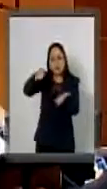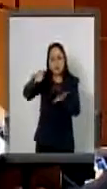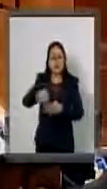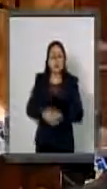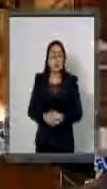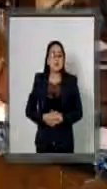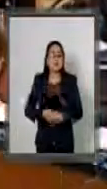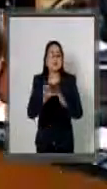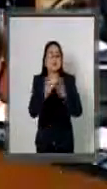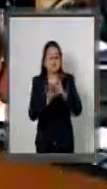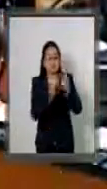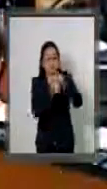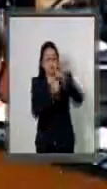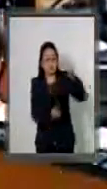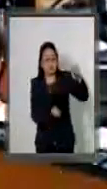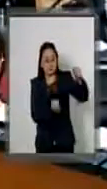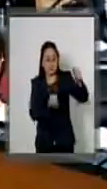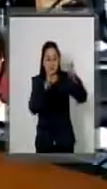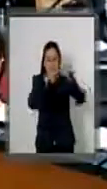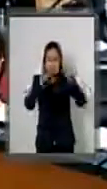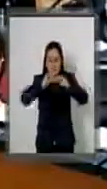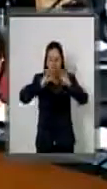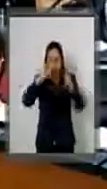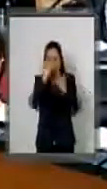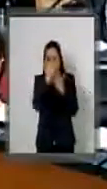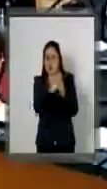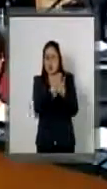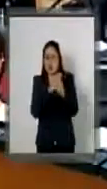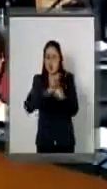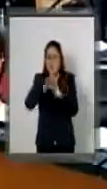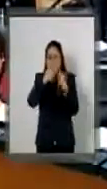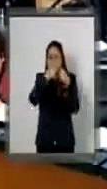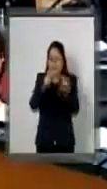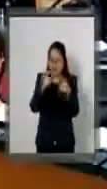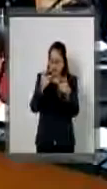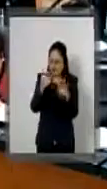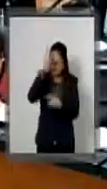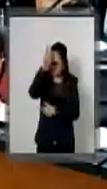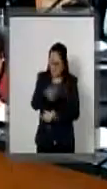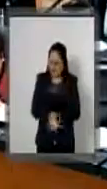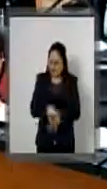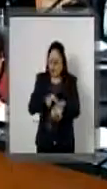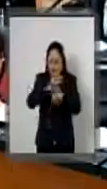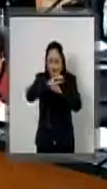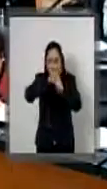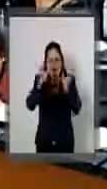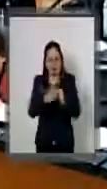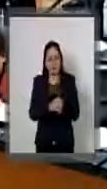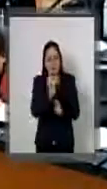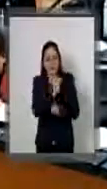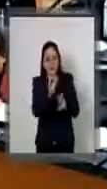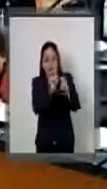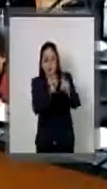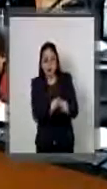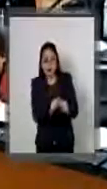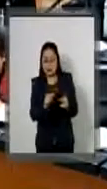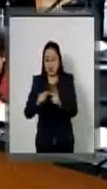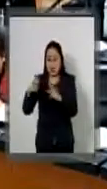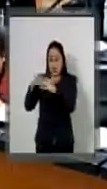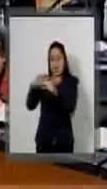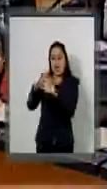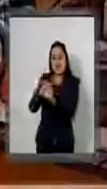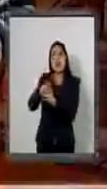Constitución hace una distinción muy tajante, muy radical, entre tiempos de paz y tiempos de